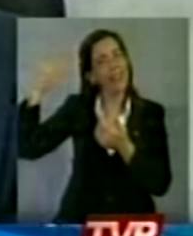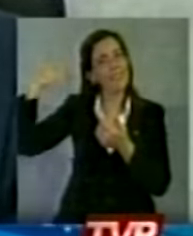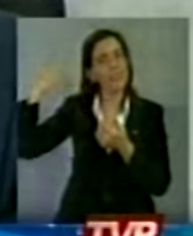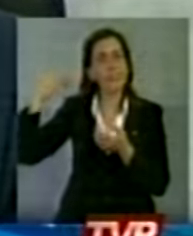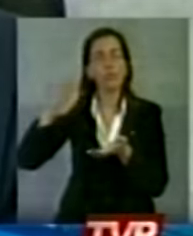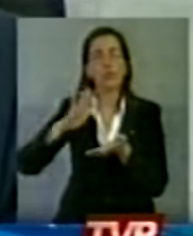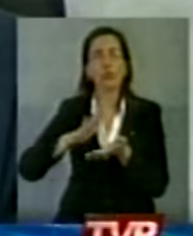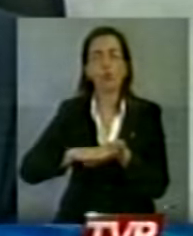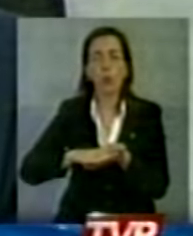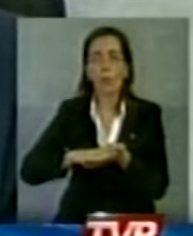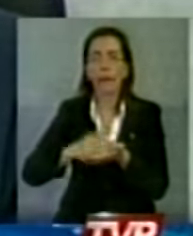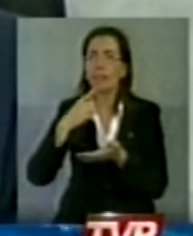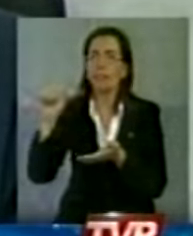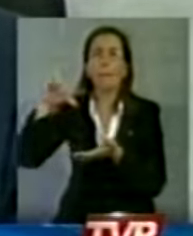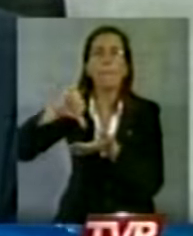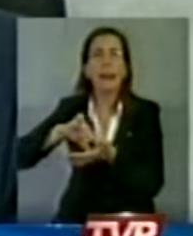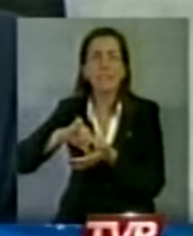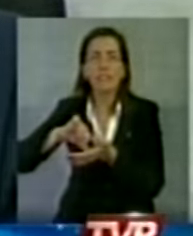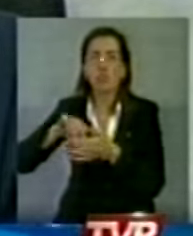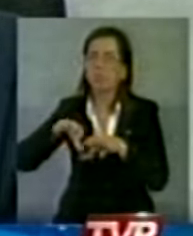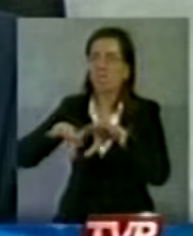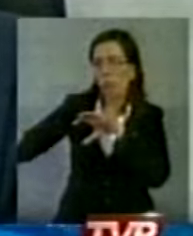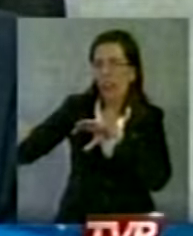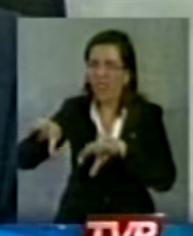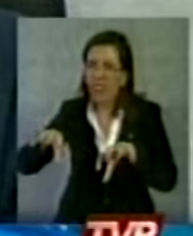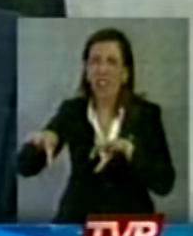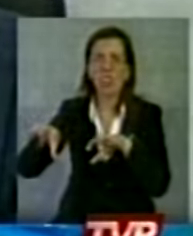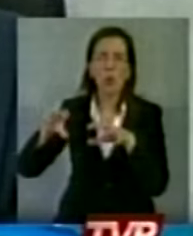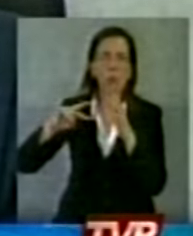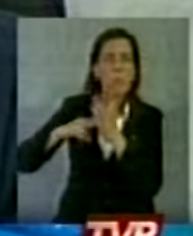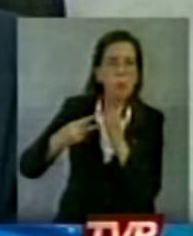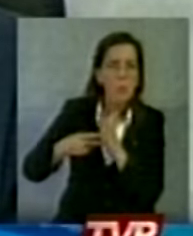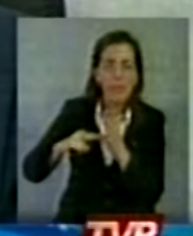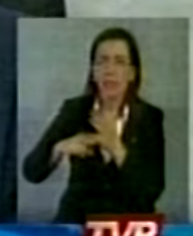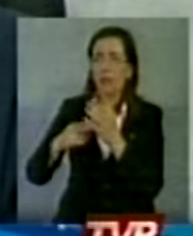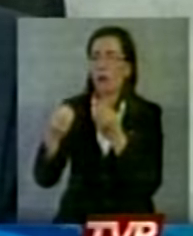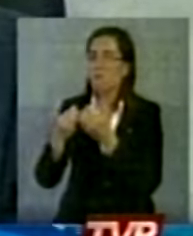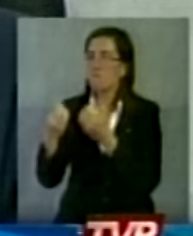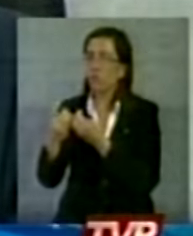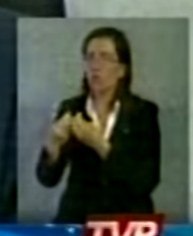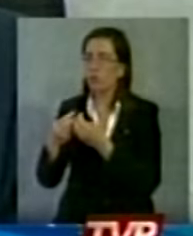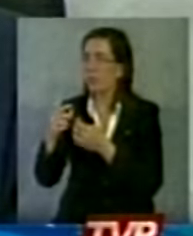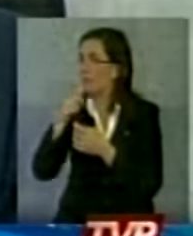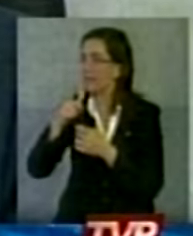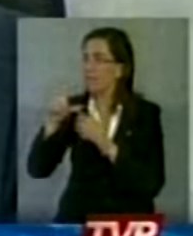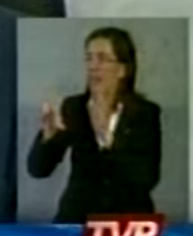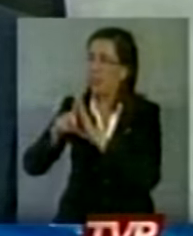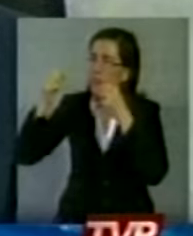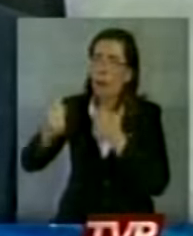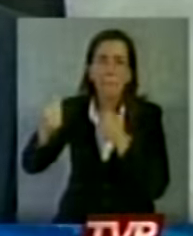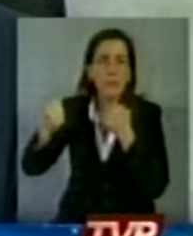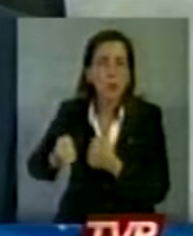días de un país dislocado, desunido y expuesto a las leyes del